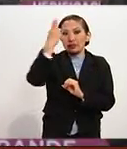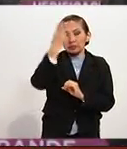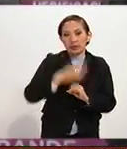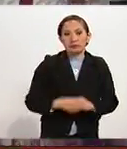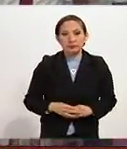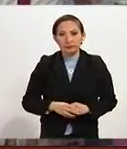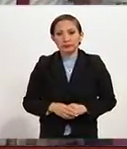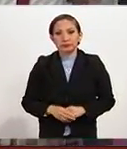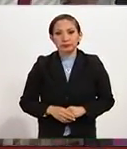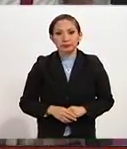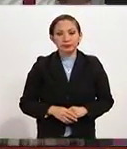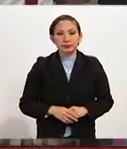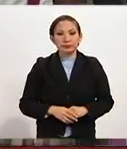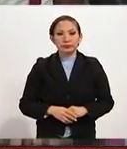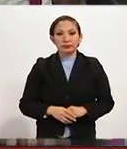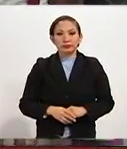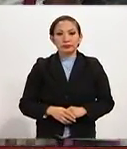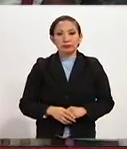universidad.